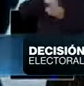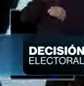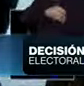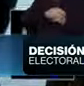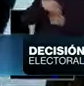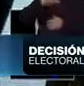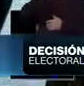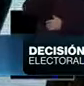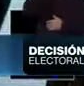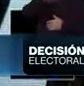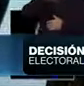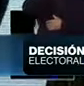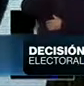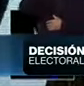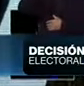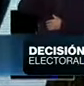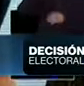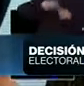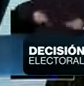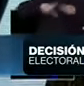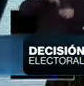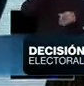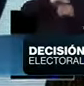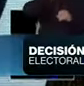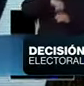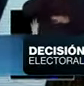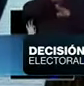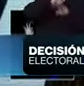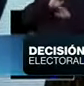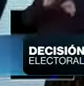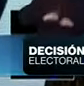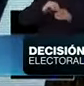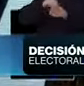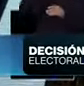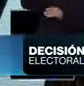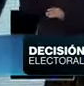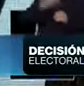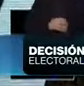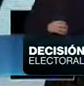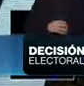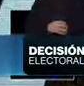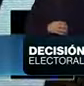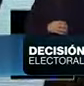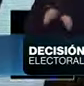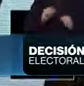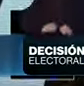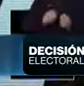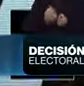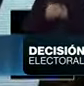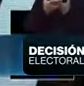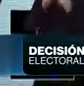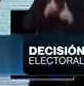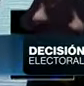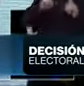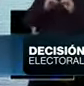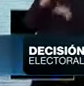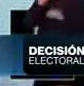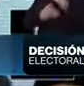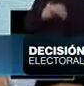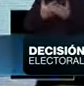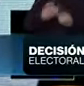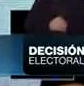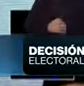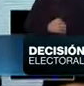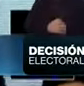de 3.500 recintos electorales en el país y en el exterior. Queremos compartir los datos de este proceso